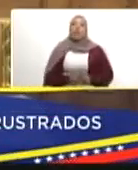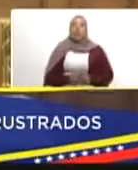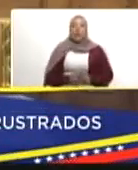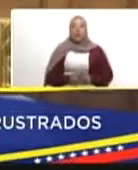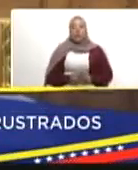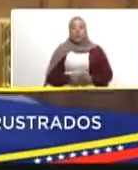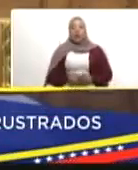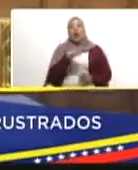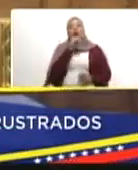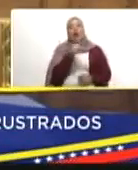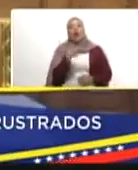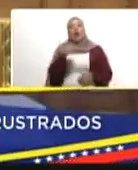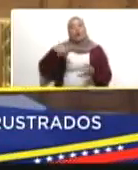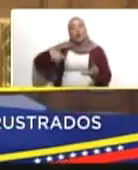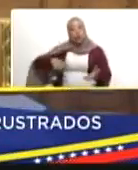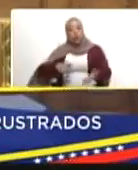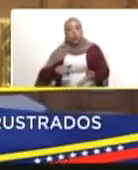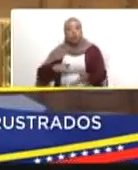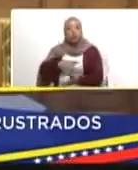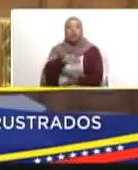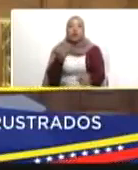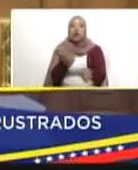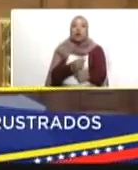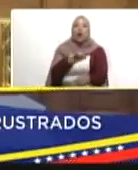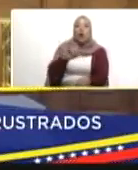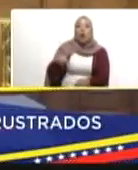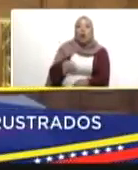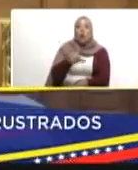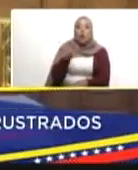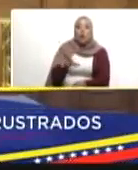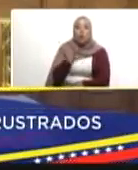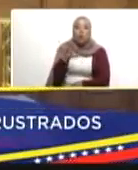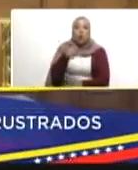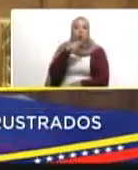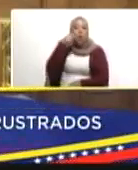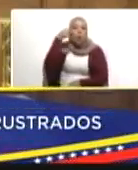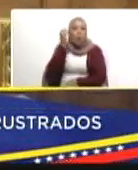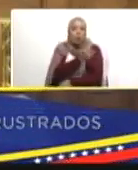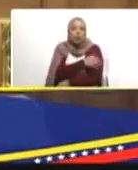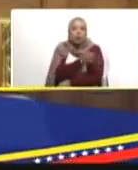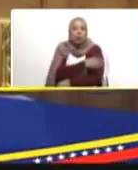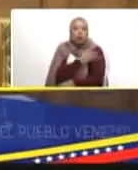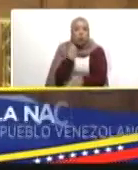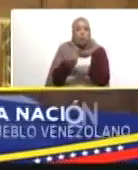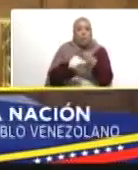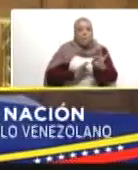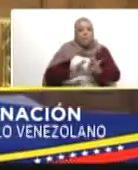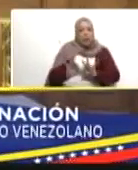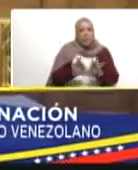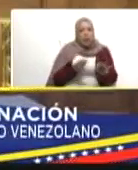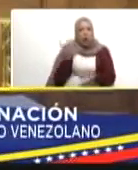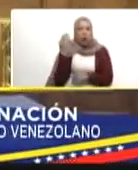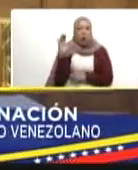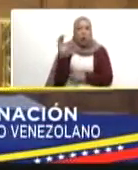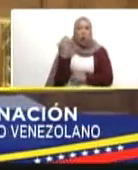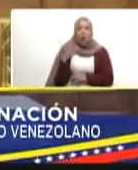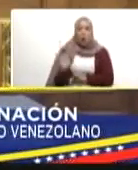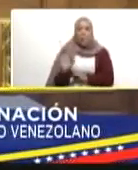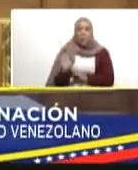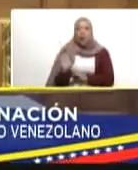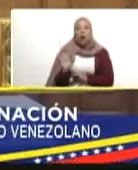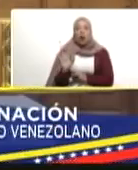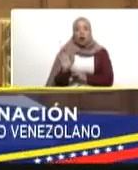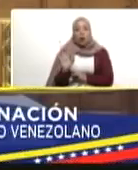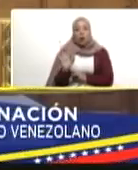los drones que Julio Borges preparó en Colombia El Criminal de Julio